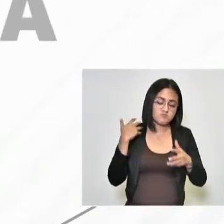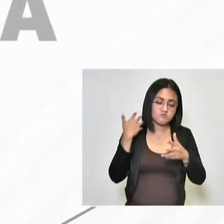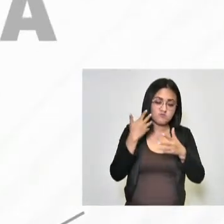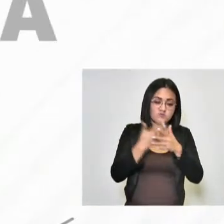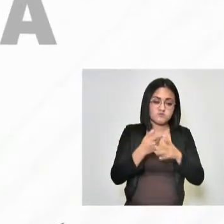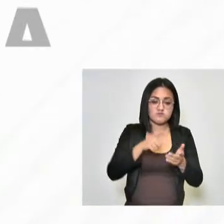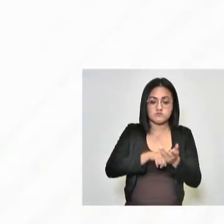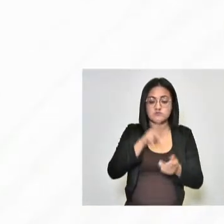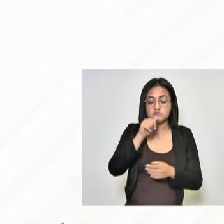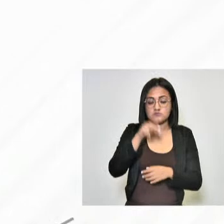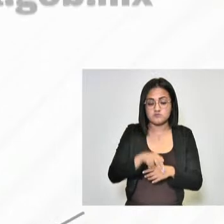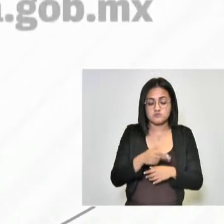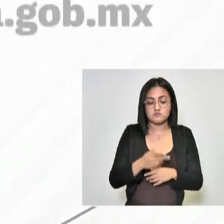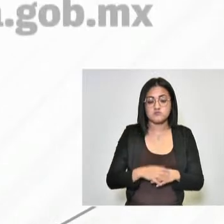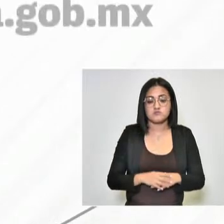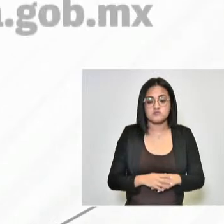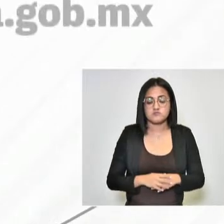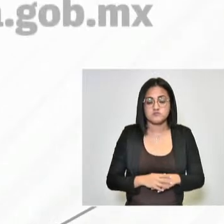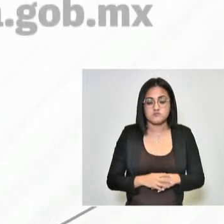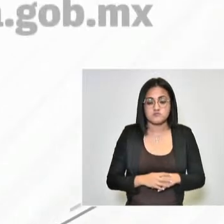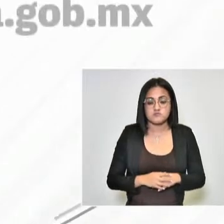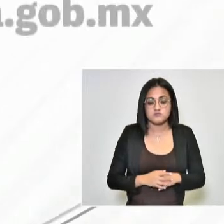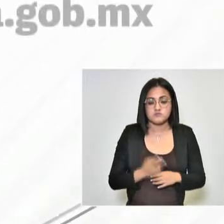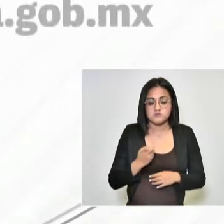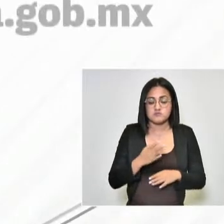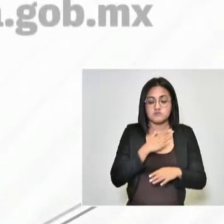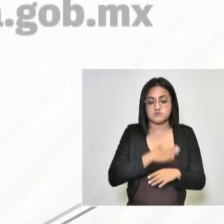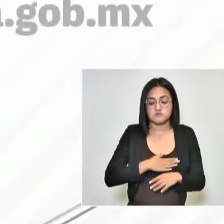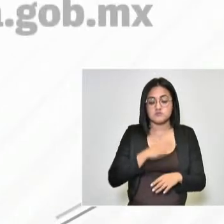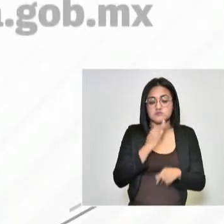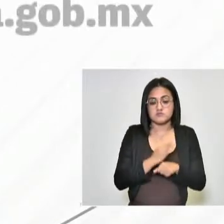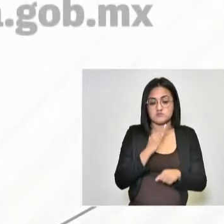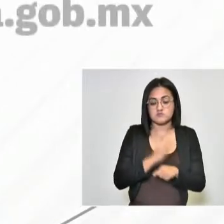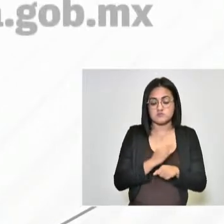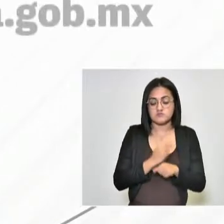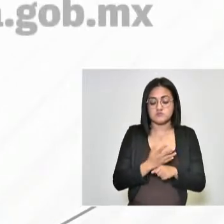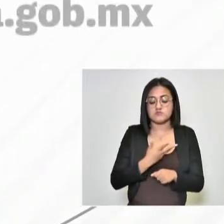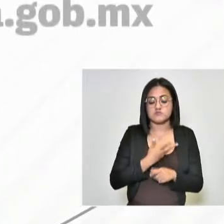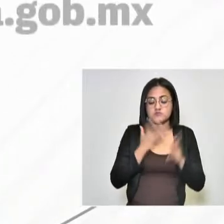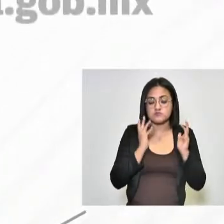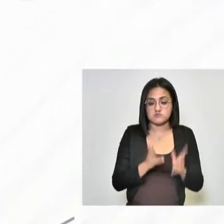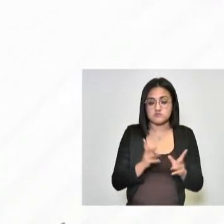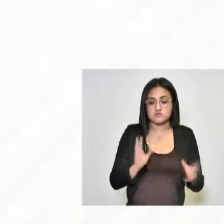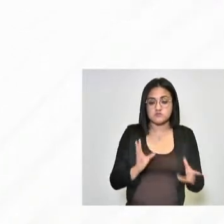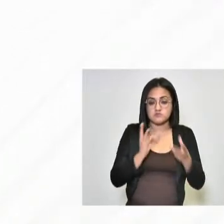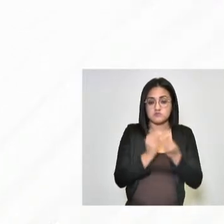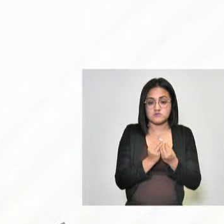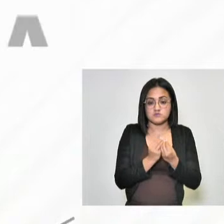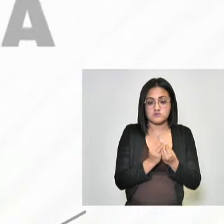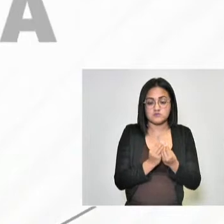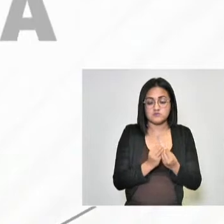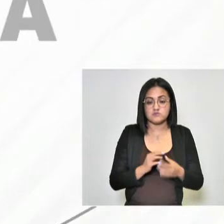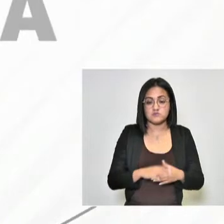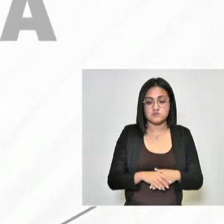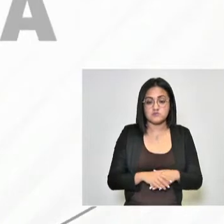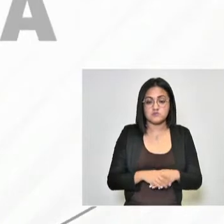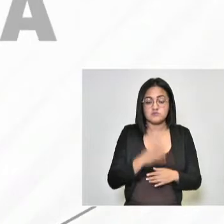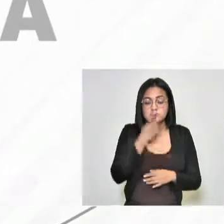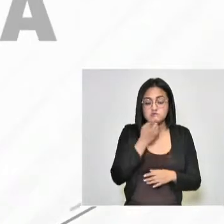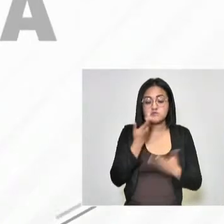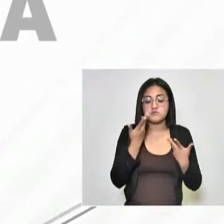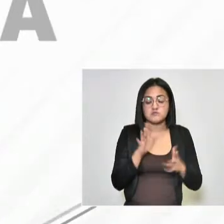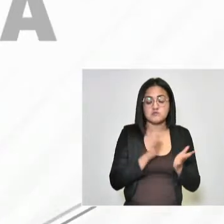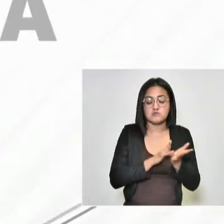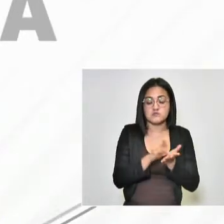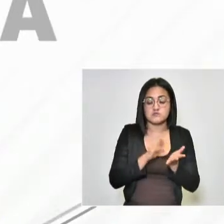Partido Acción Nacional, y justamente estaba por una parte o decía él